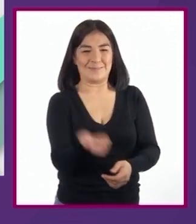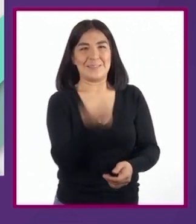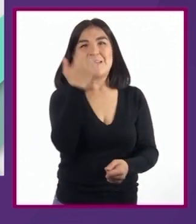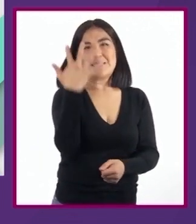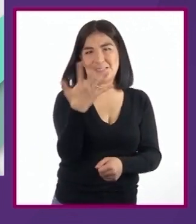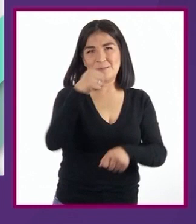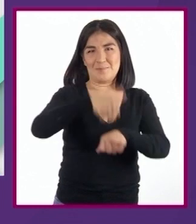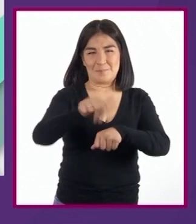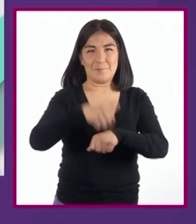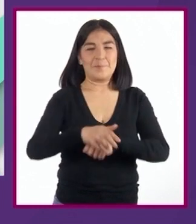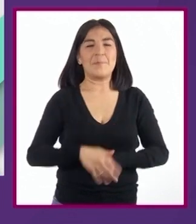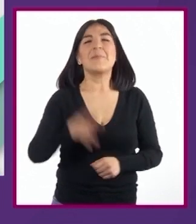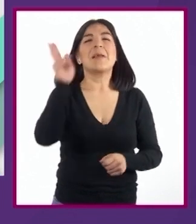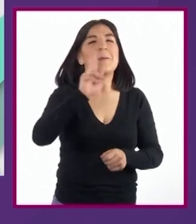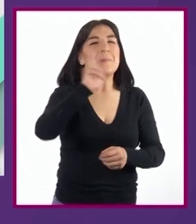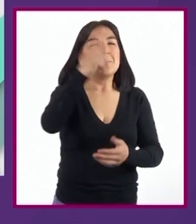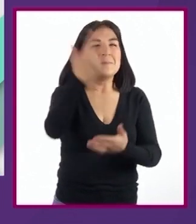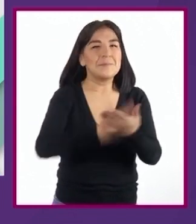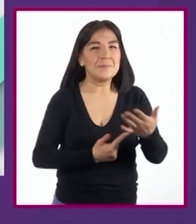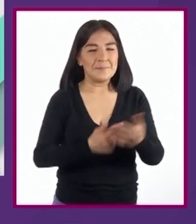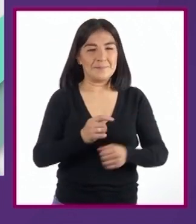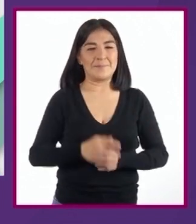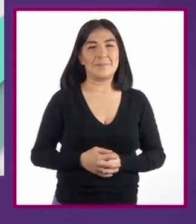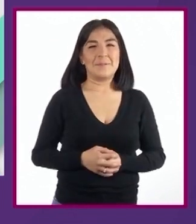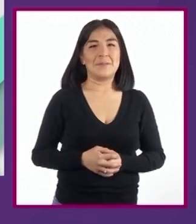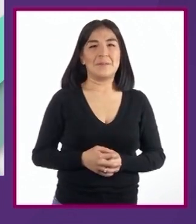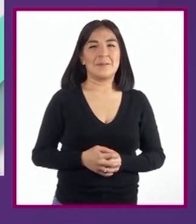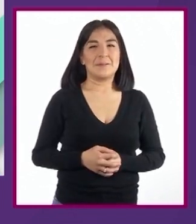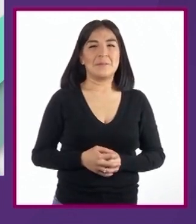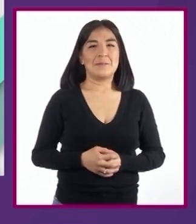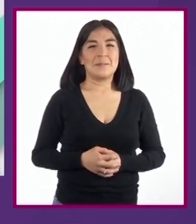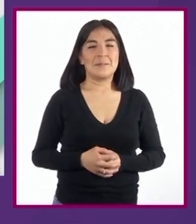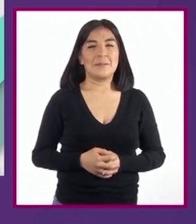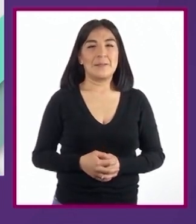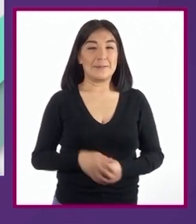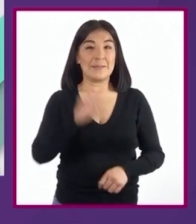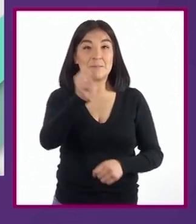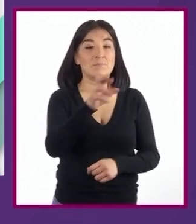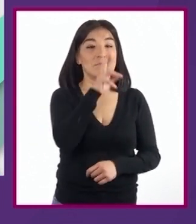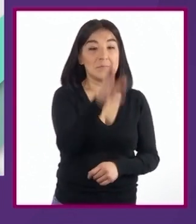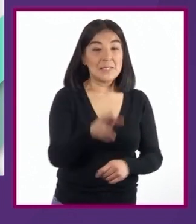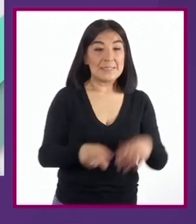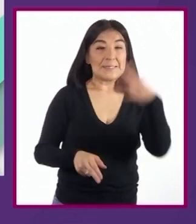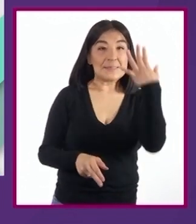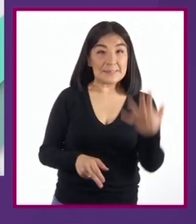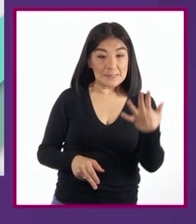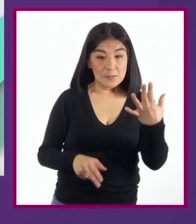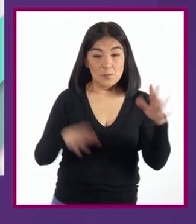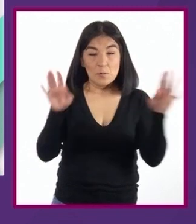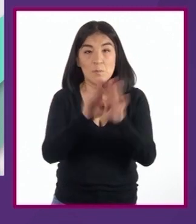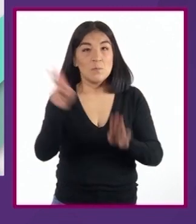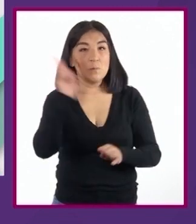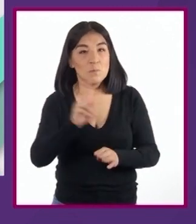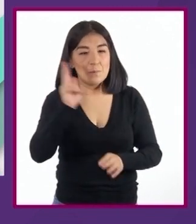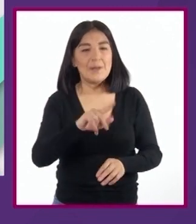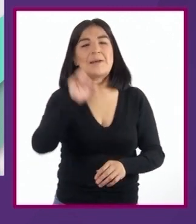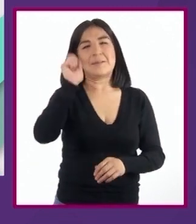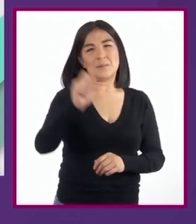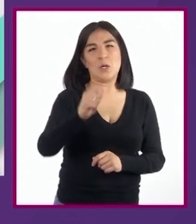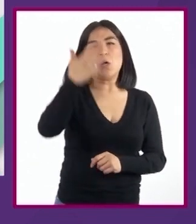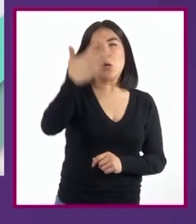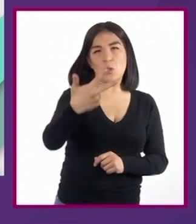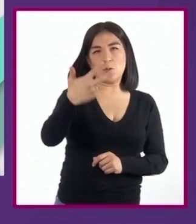el cálculo. La probabilidad de obtener 5 en el experimento es 8 entre